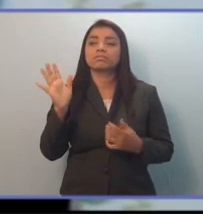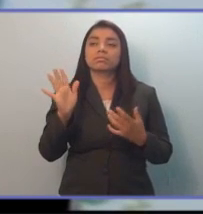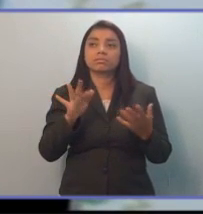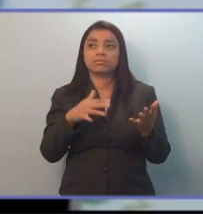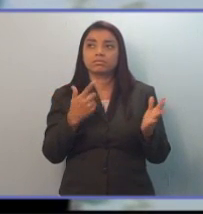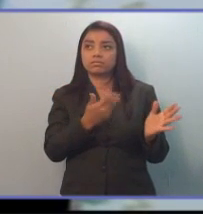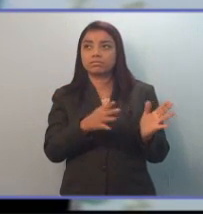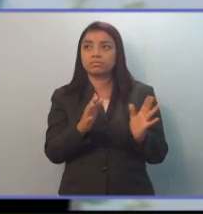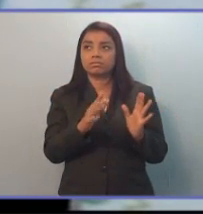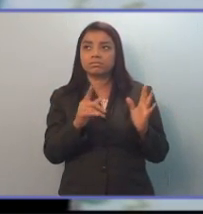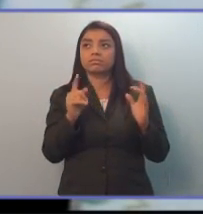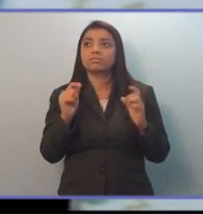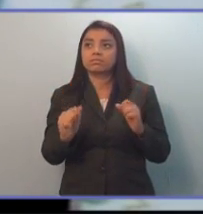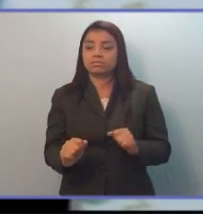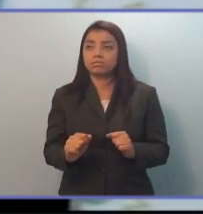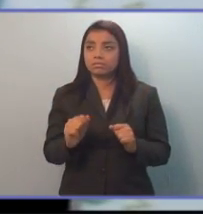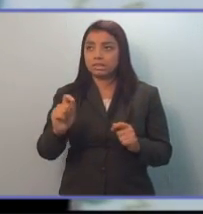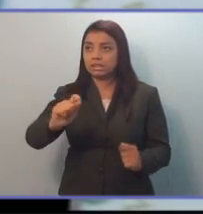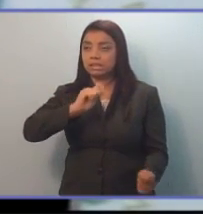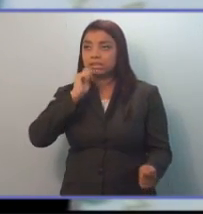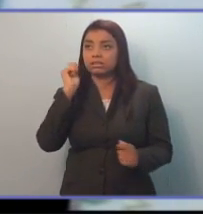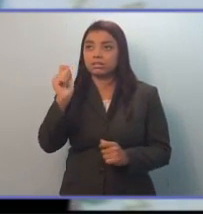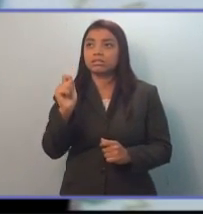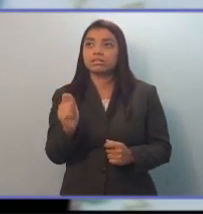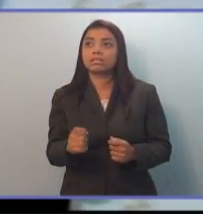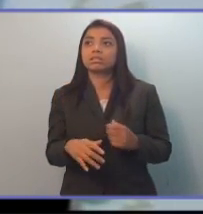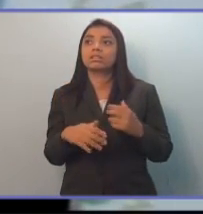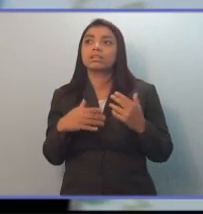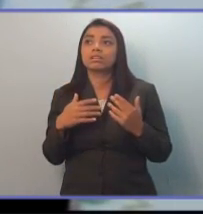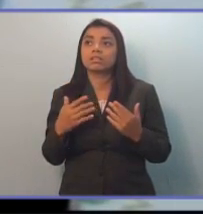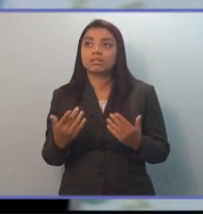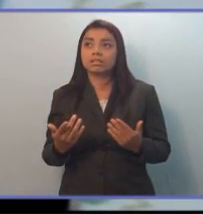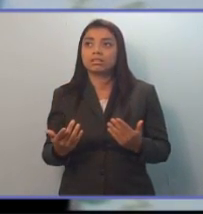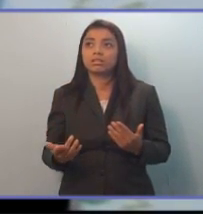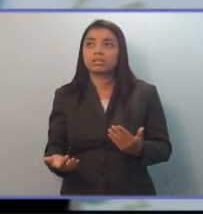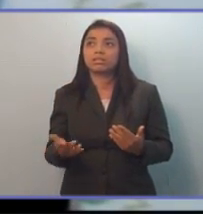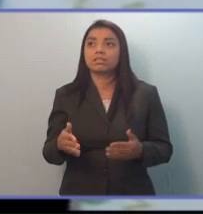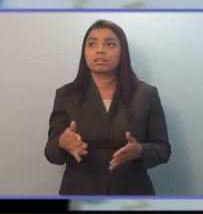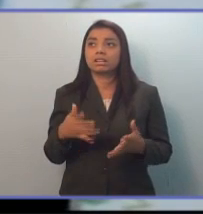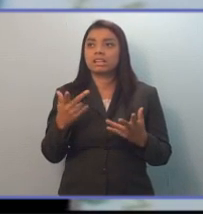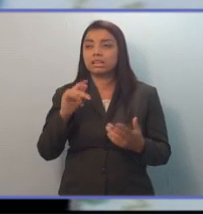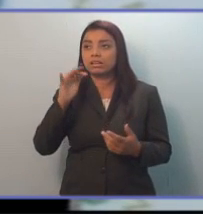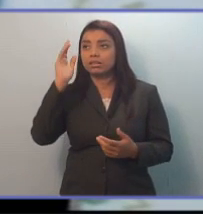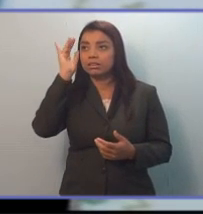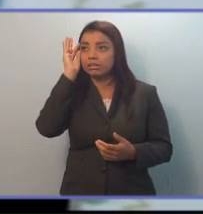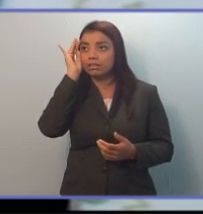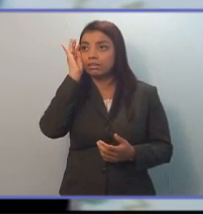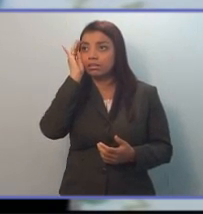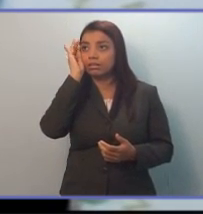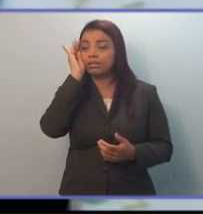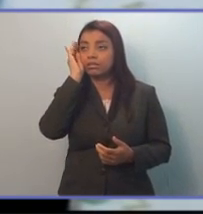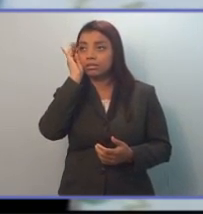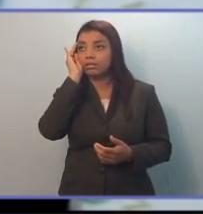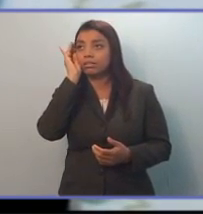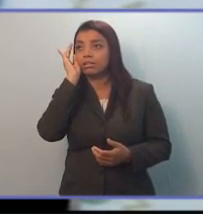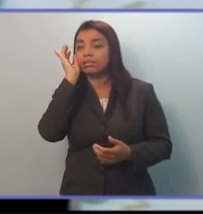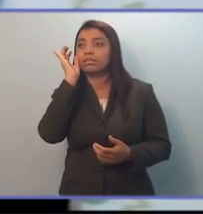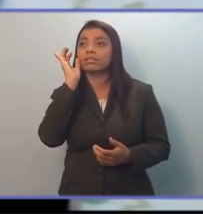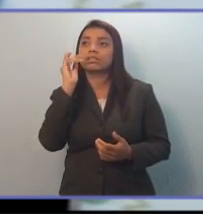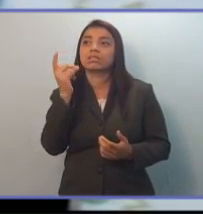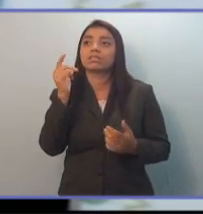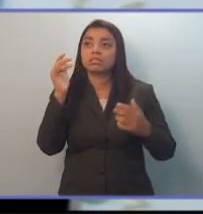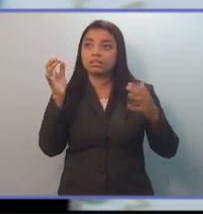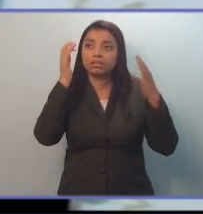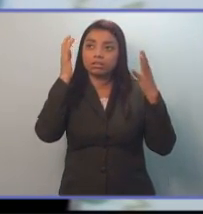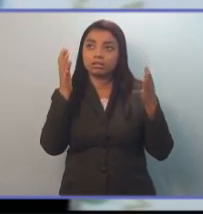denuncias, pero lo que debe de preocuparle al funcionario es que haya una sentencia o una resolución o haya